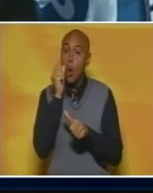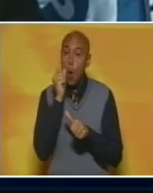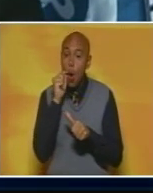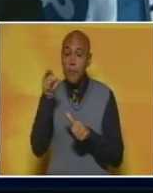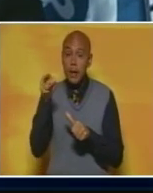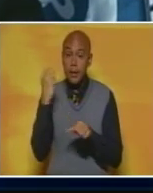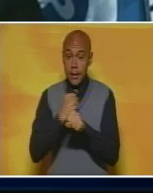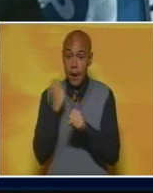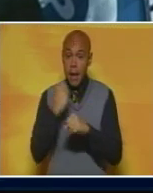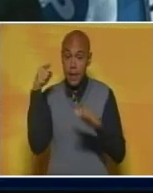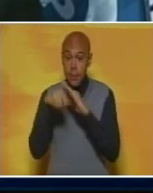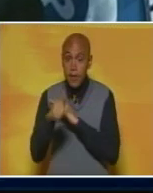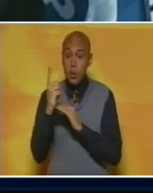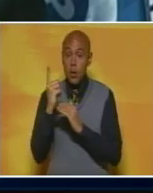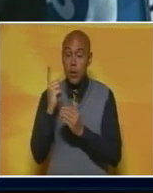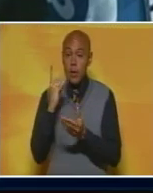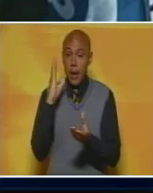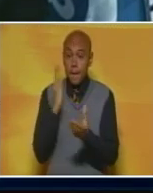Banco Central de Venezuela